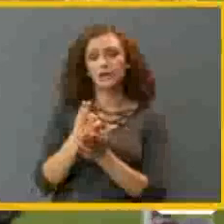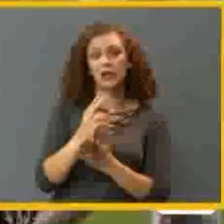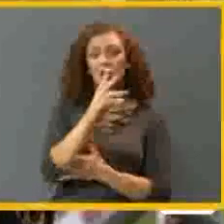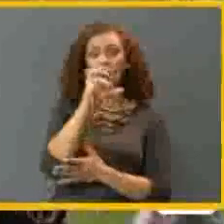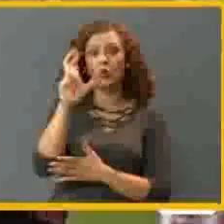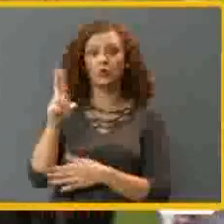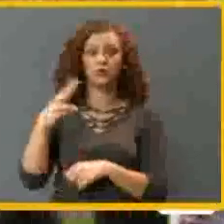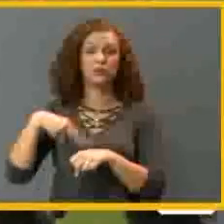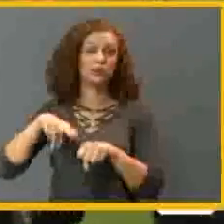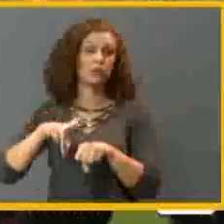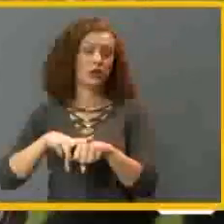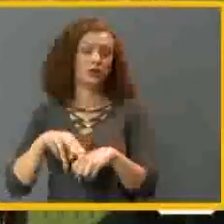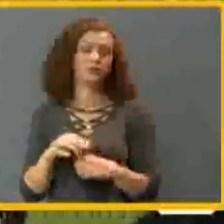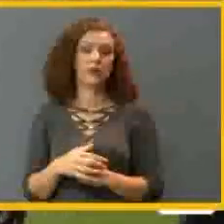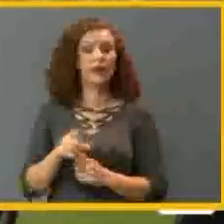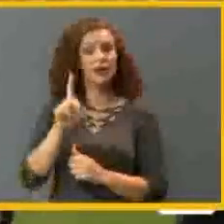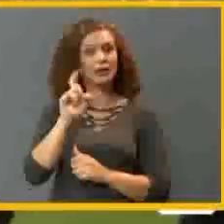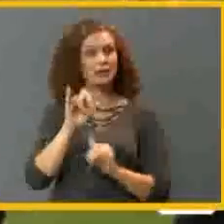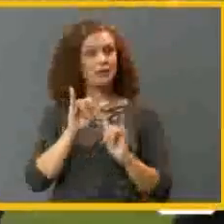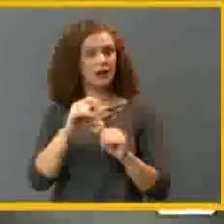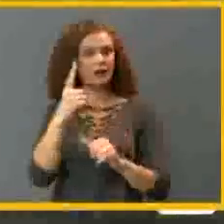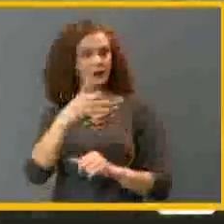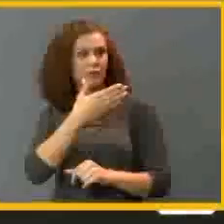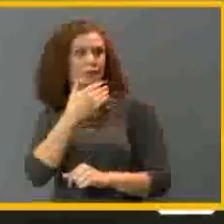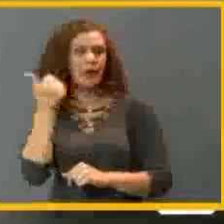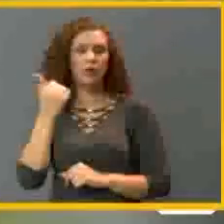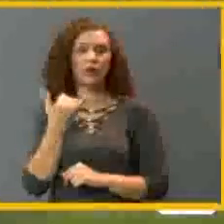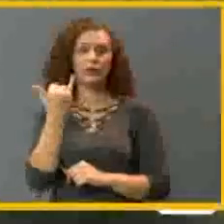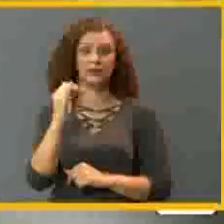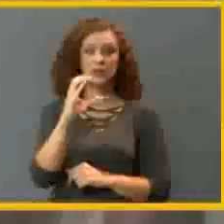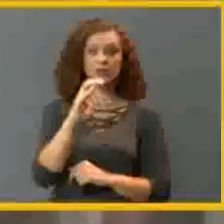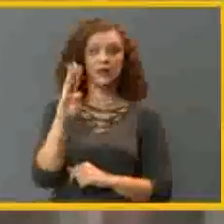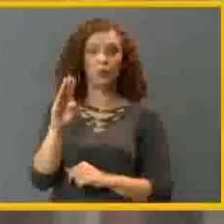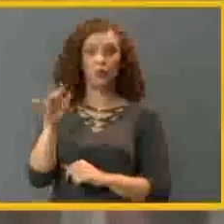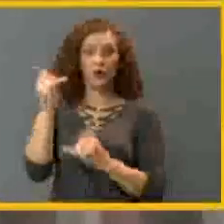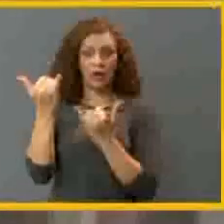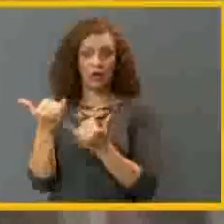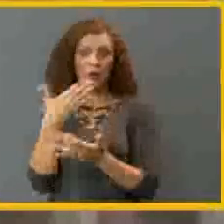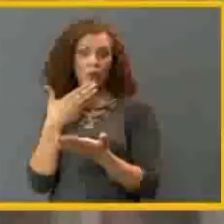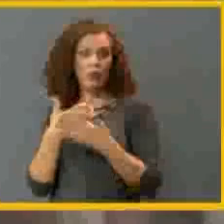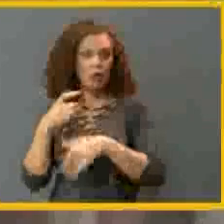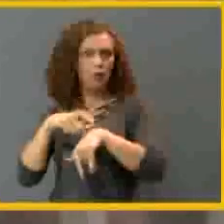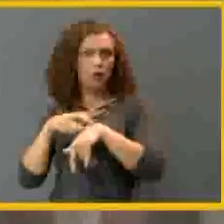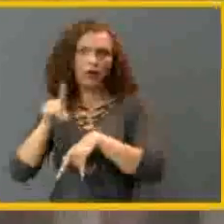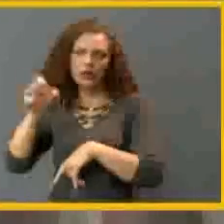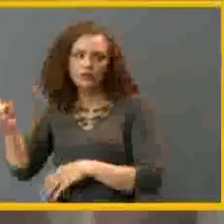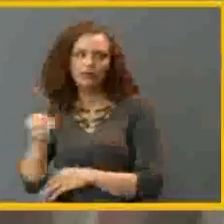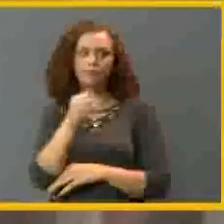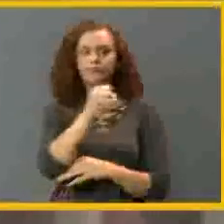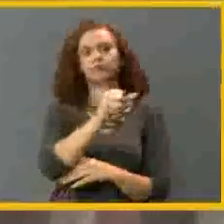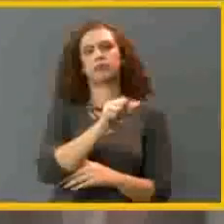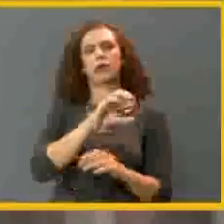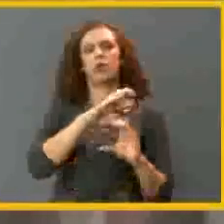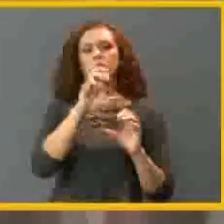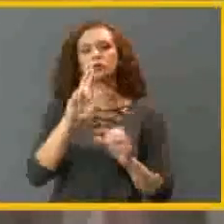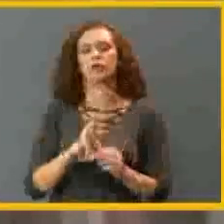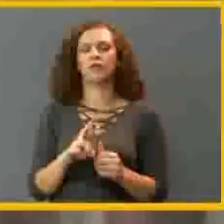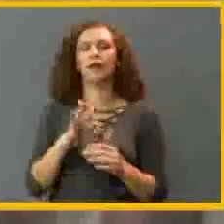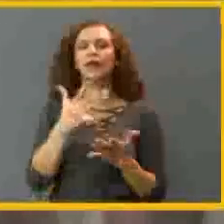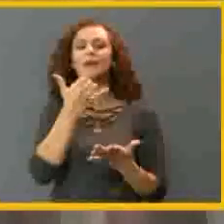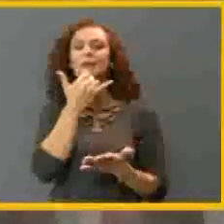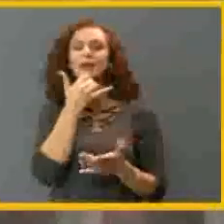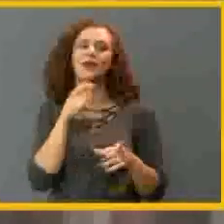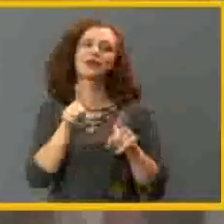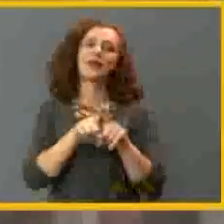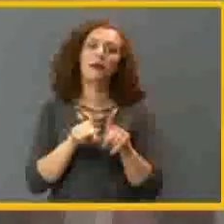selección nacional pues deberían estar siempre los mejores, y si Cristian en ese momento está pasando un buen momento, pues debe estarlo. Lo que pasa es